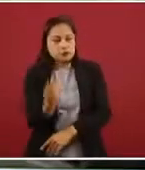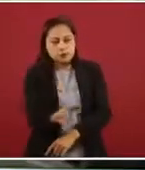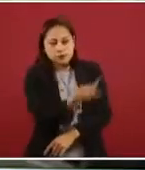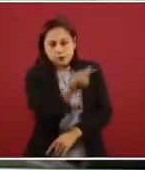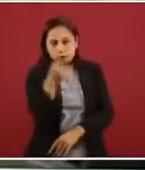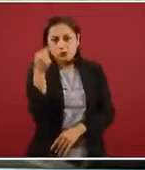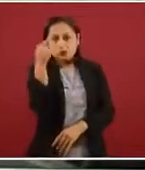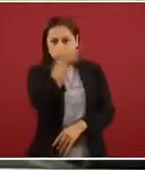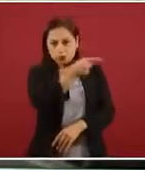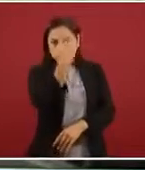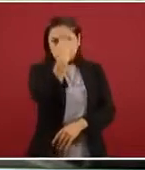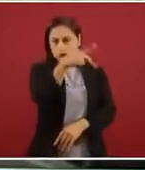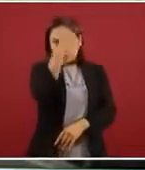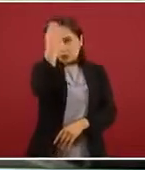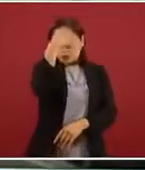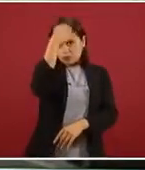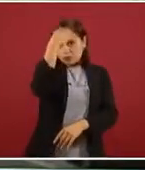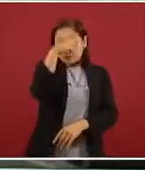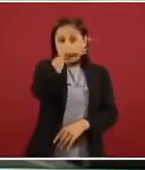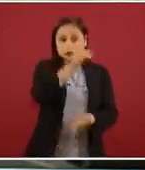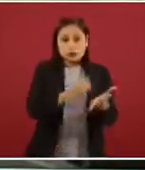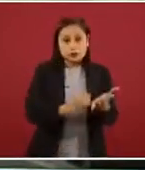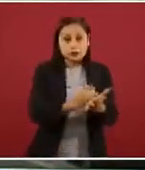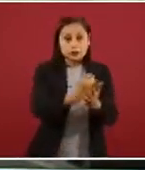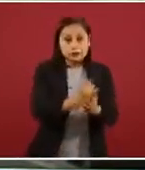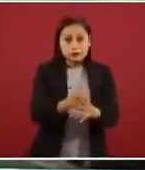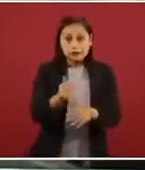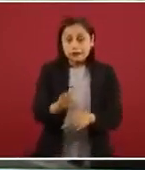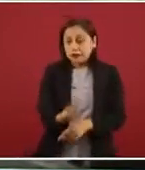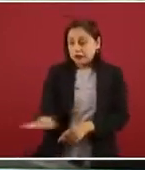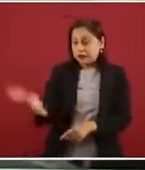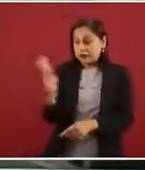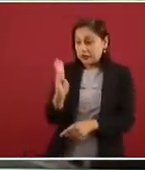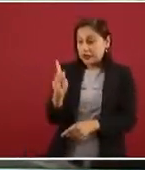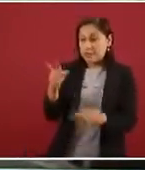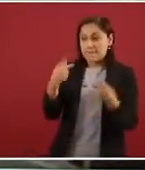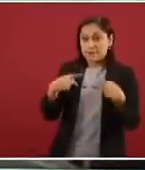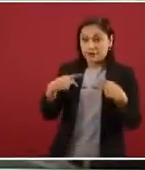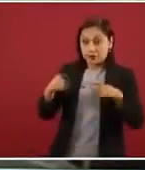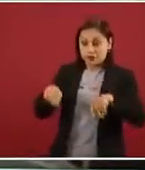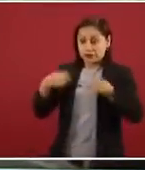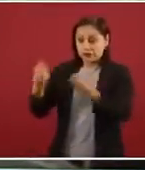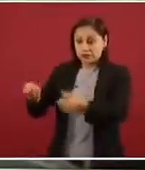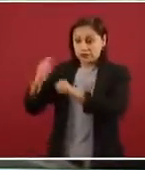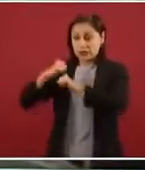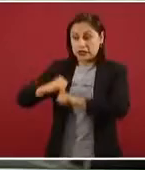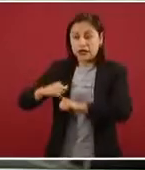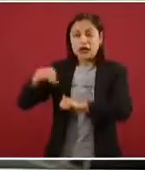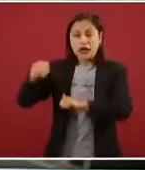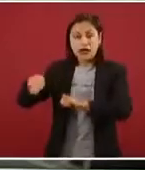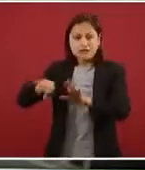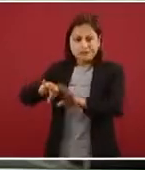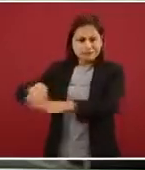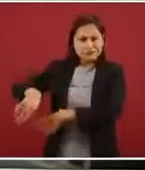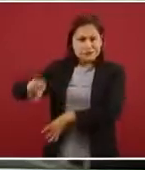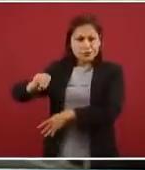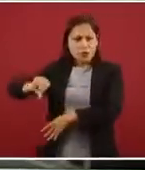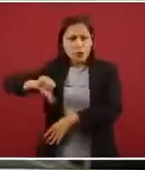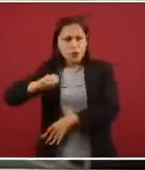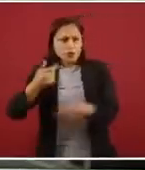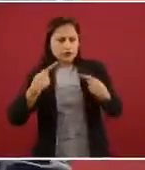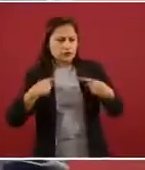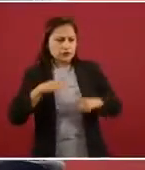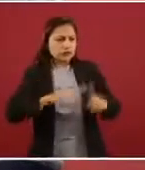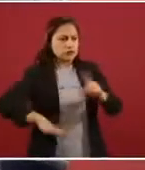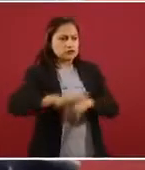estas figuras, estas plazas estén ocupadas por verdaderos ciudadanos, que sí, no estén metidos en la política y que no tengan claras intenciones electorales. Pero